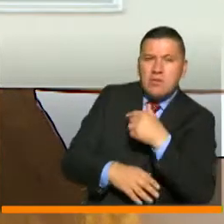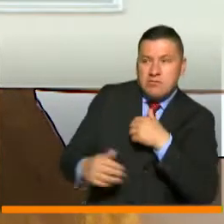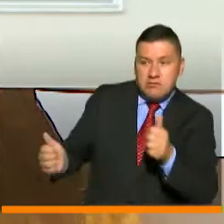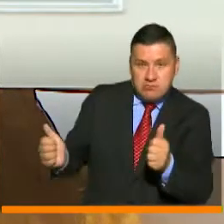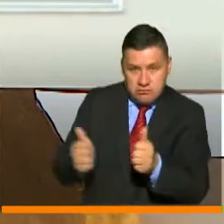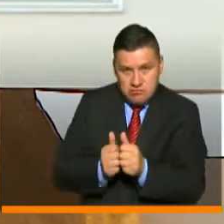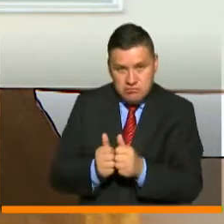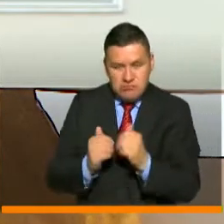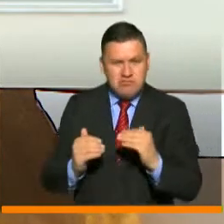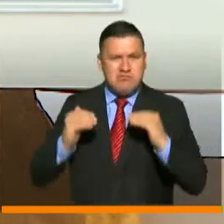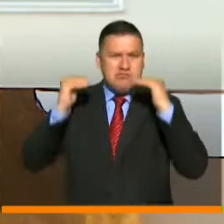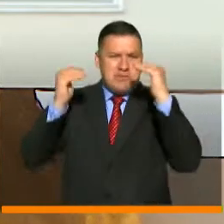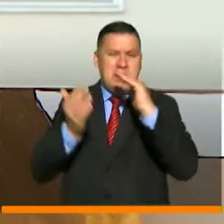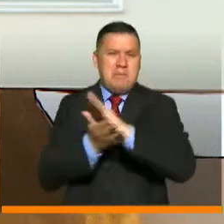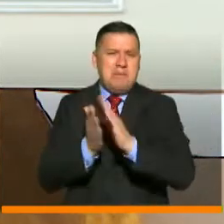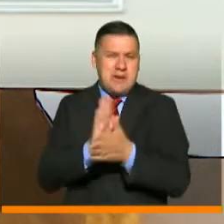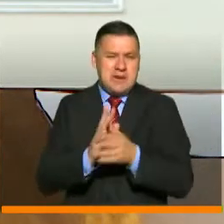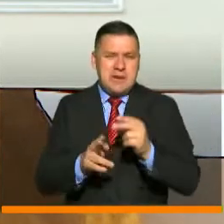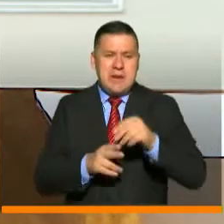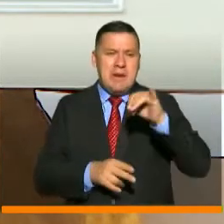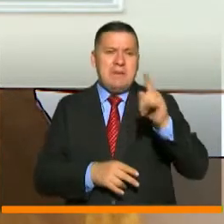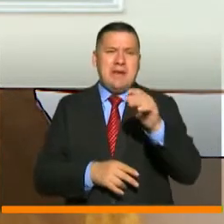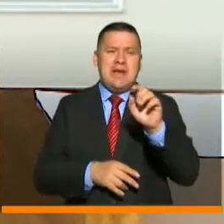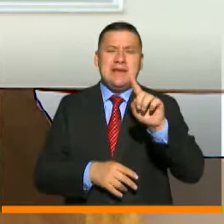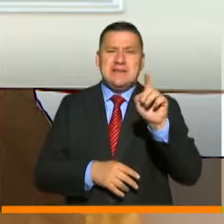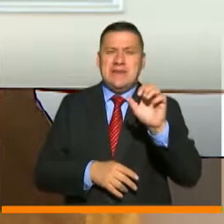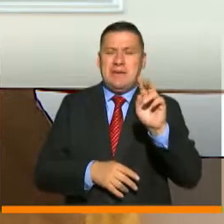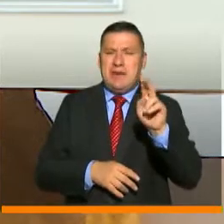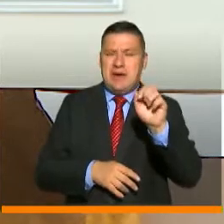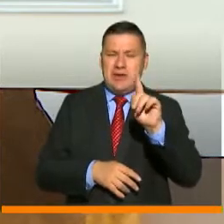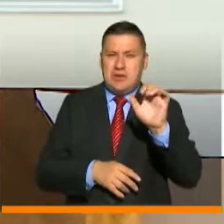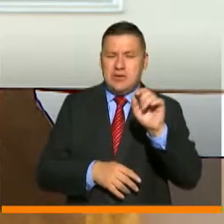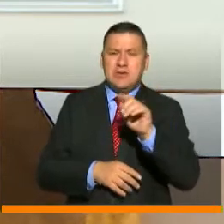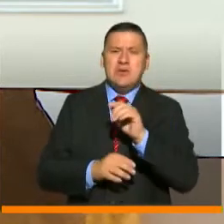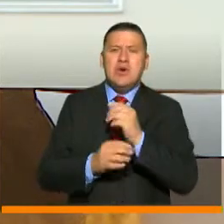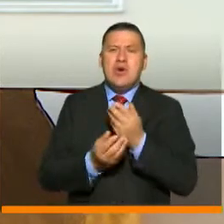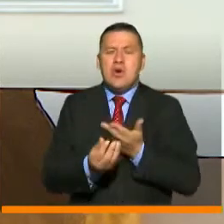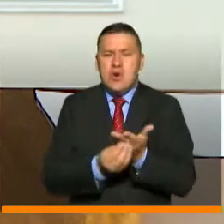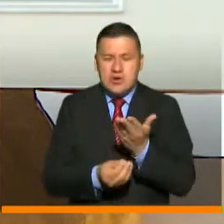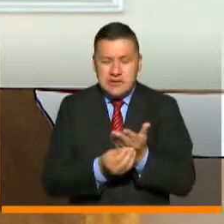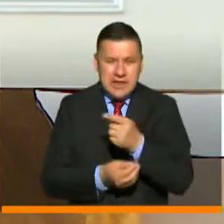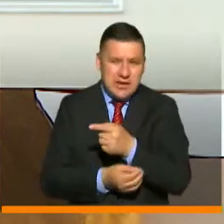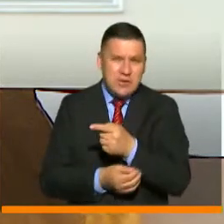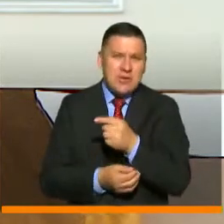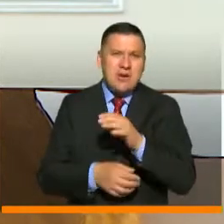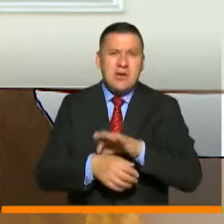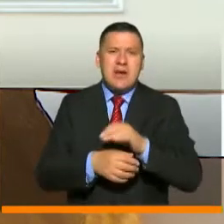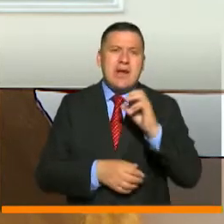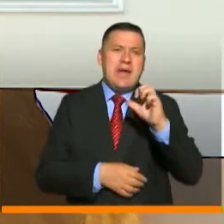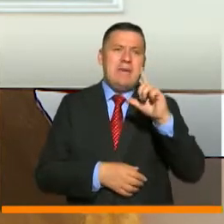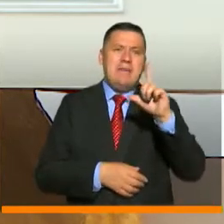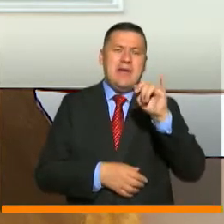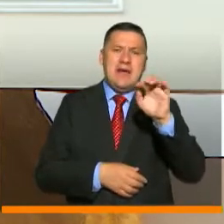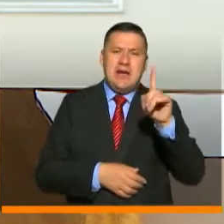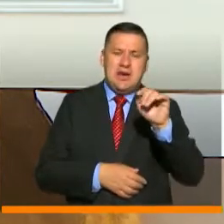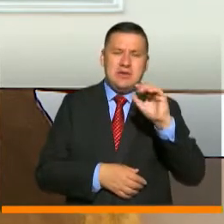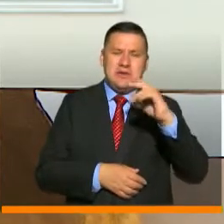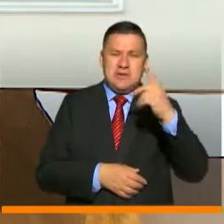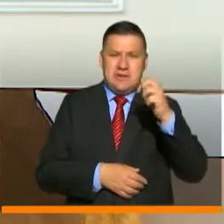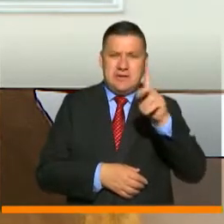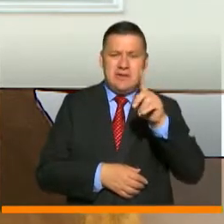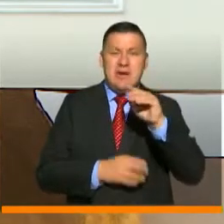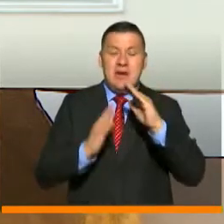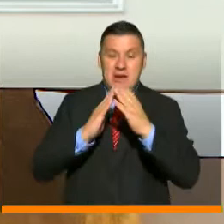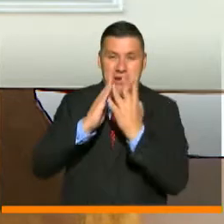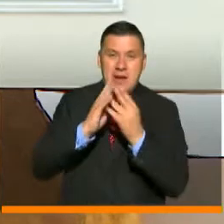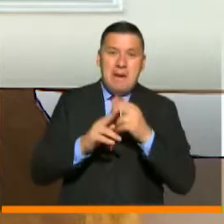acompañaron el alto comisionado para la paz miguel ceballos el consejero para la estabilización el doctor emilio archila la jefe de gabinete de la casa